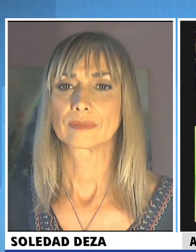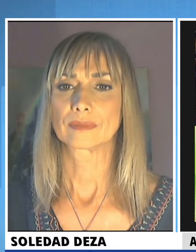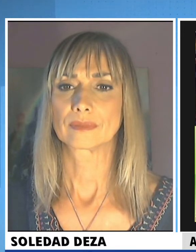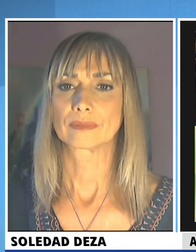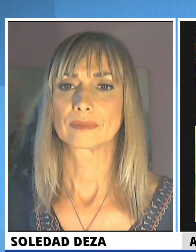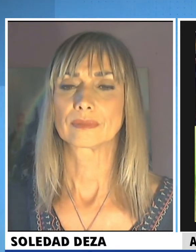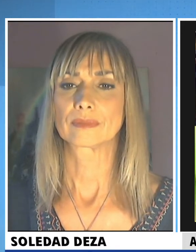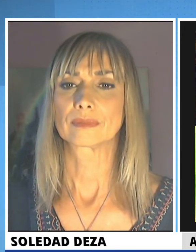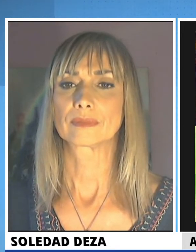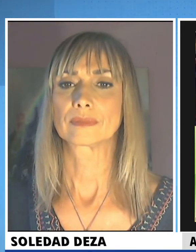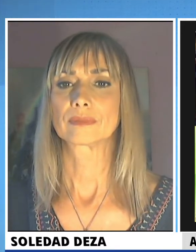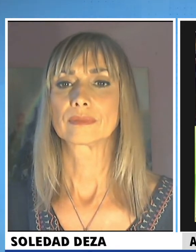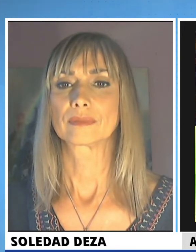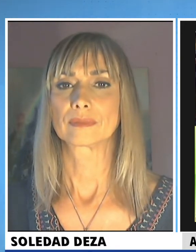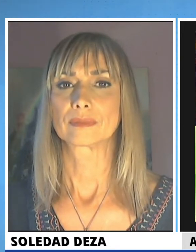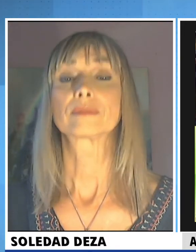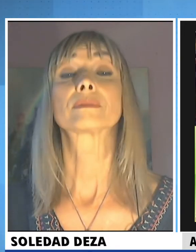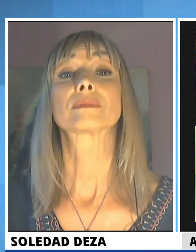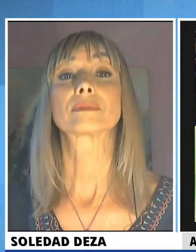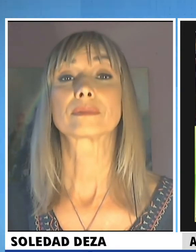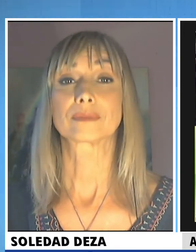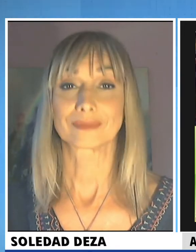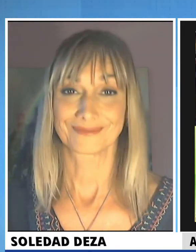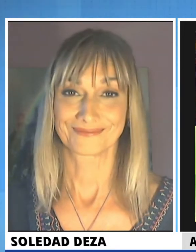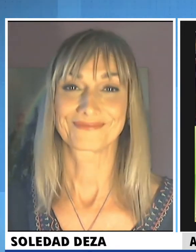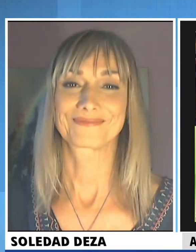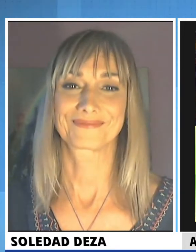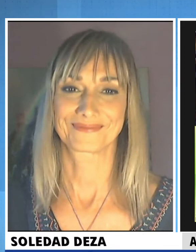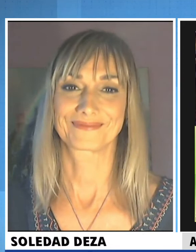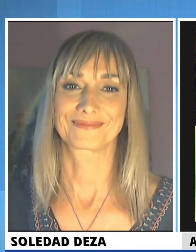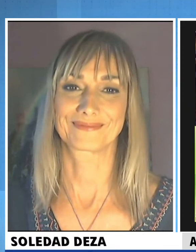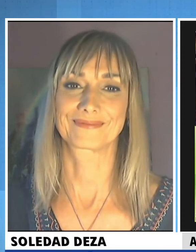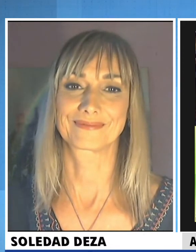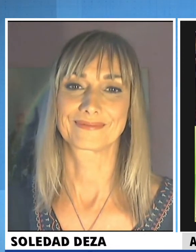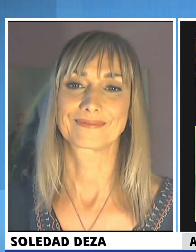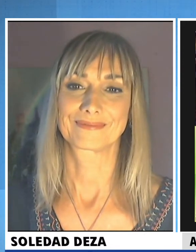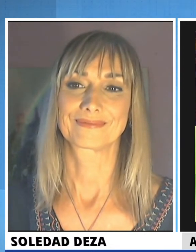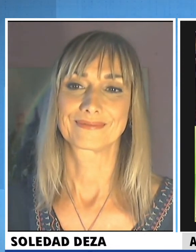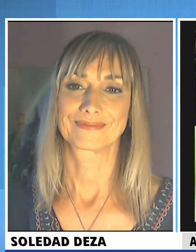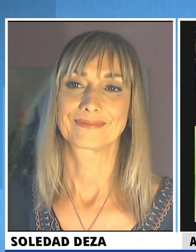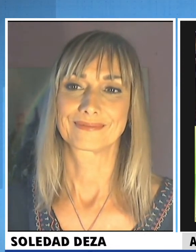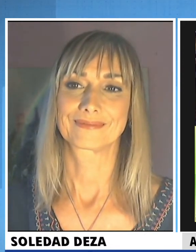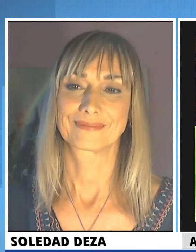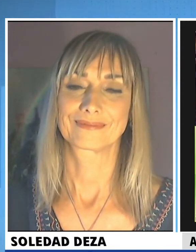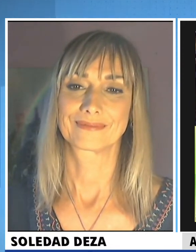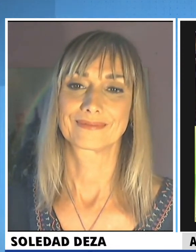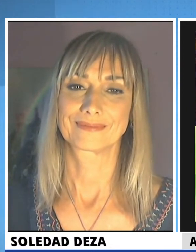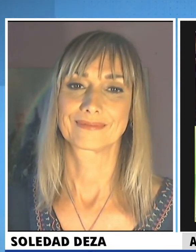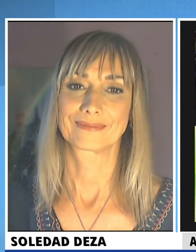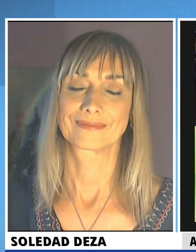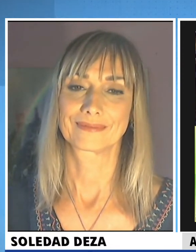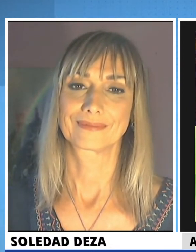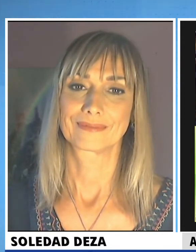abogada, yo soy feminista, entonces yo sé qué es lo mejor para ella. No, una feminista tiene que respetar la